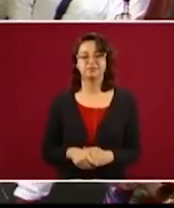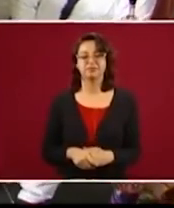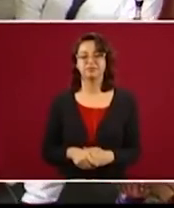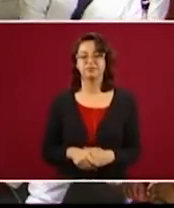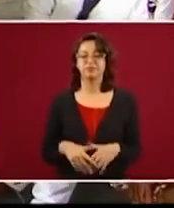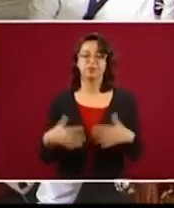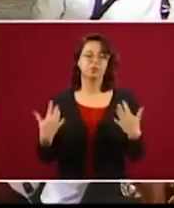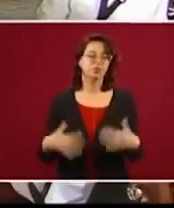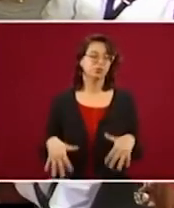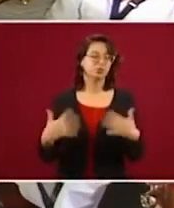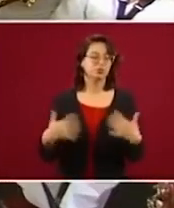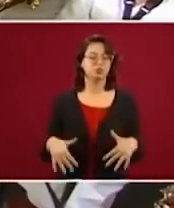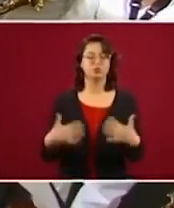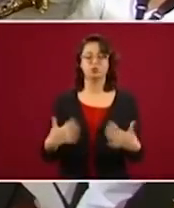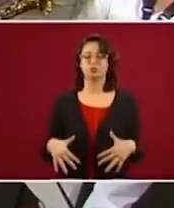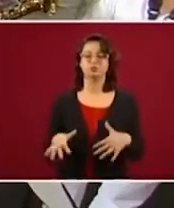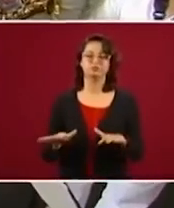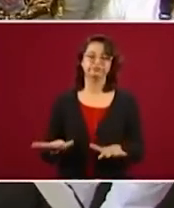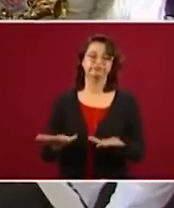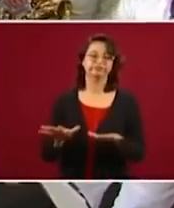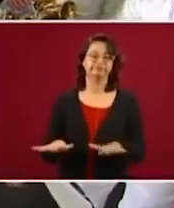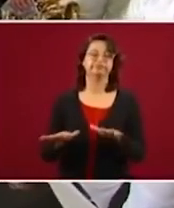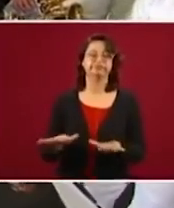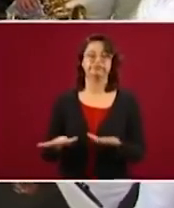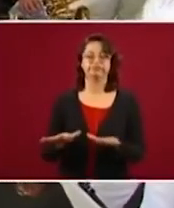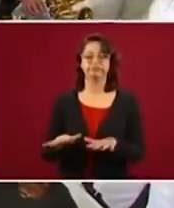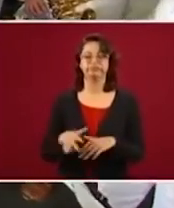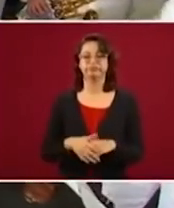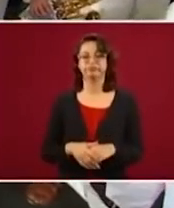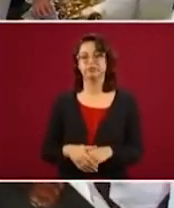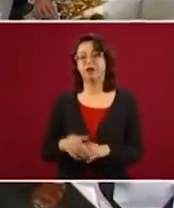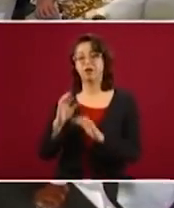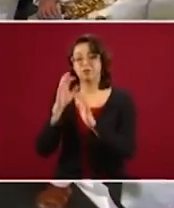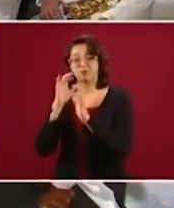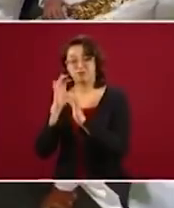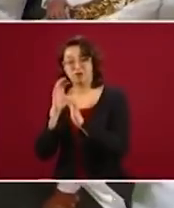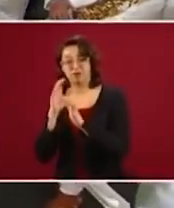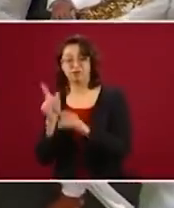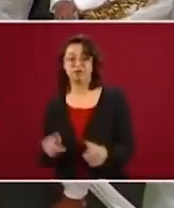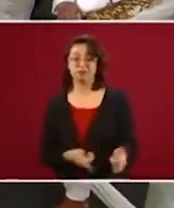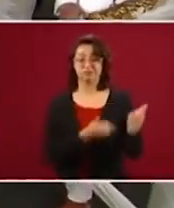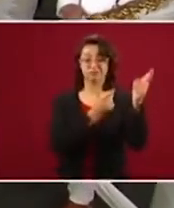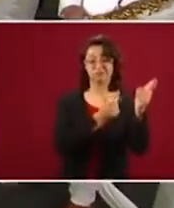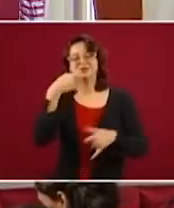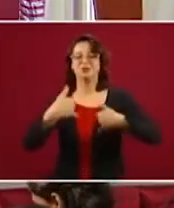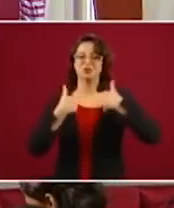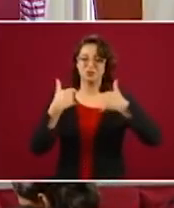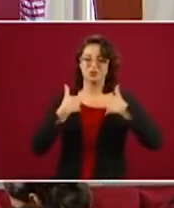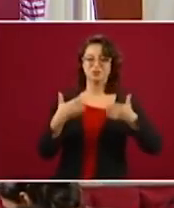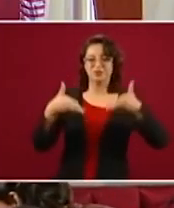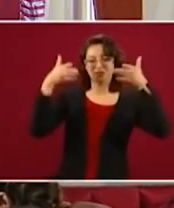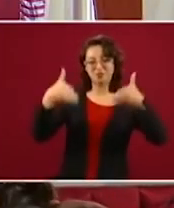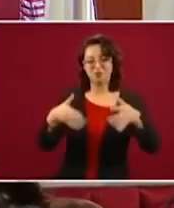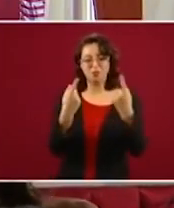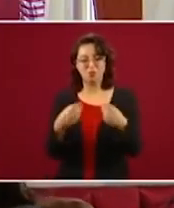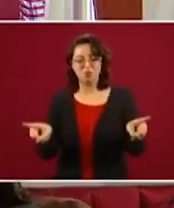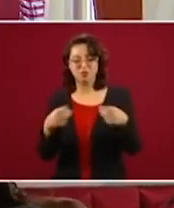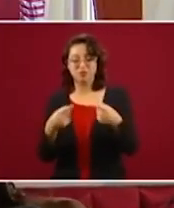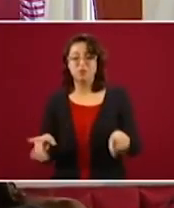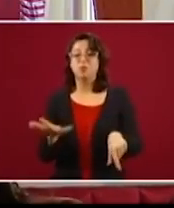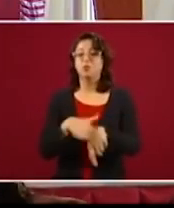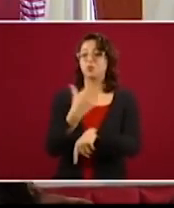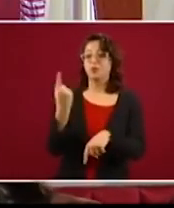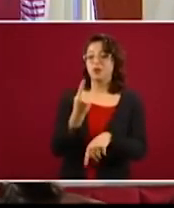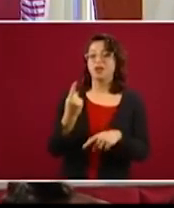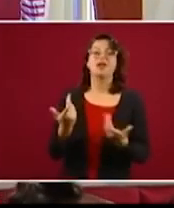1,000 veces, 1,000,000 de veces mejor una flauta que un fusil. La música permite la continuidad